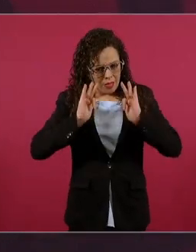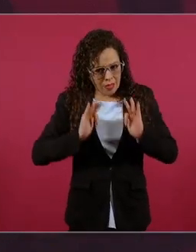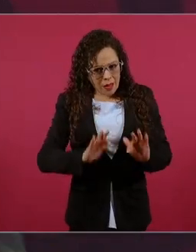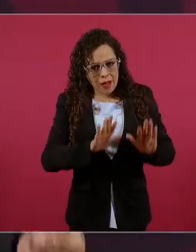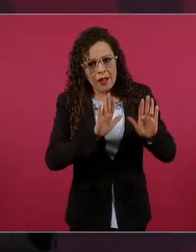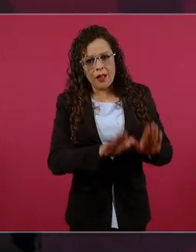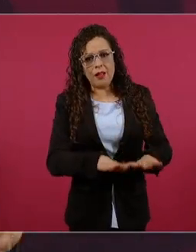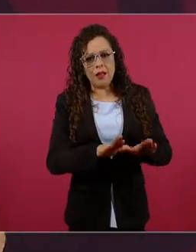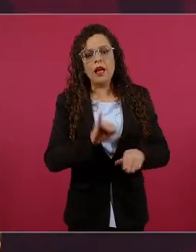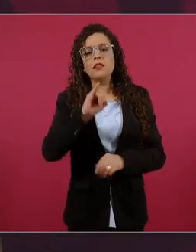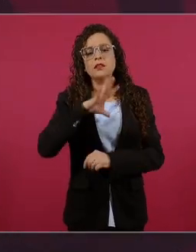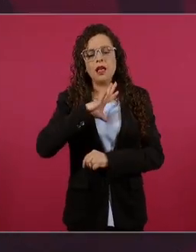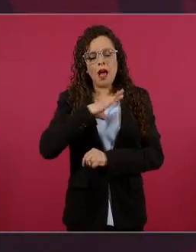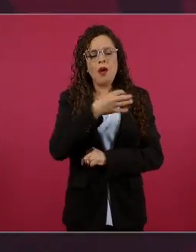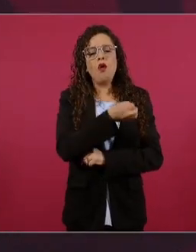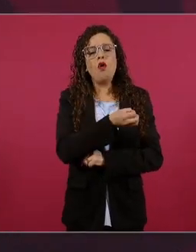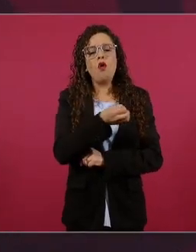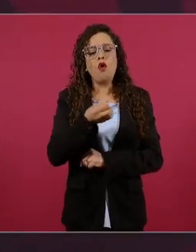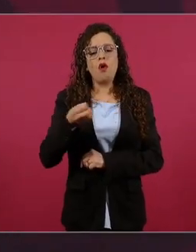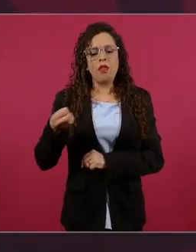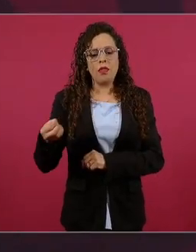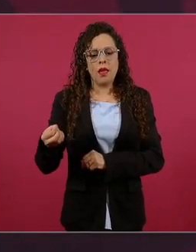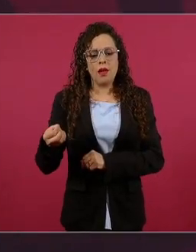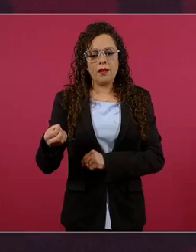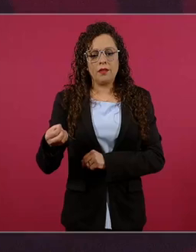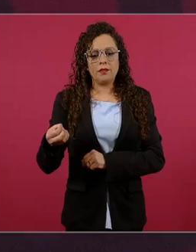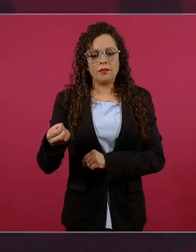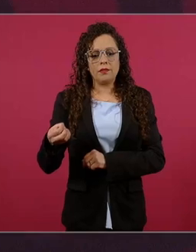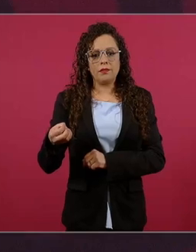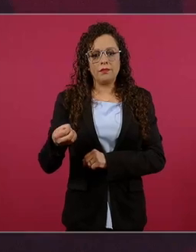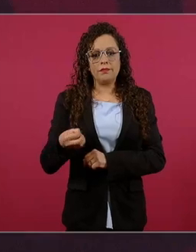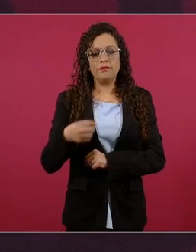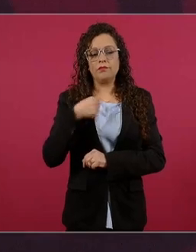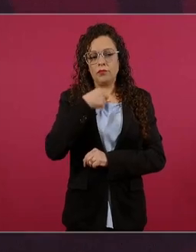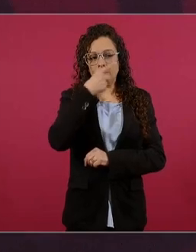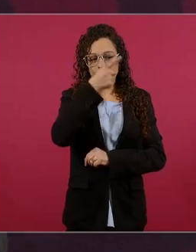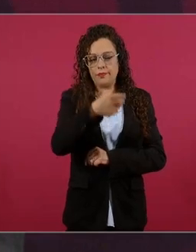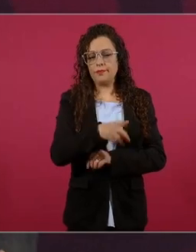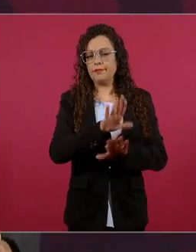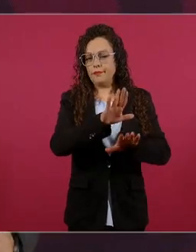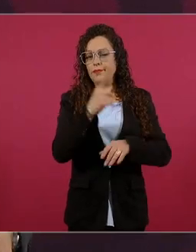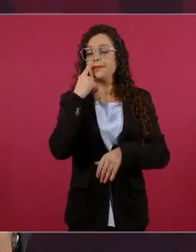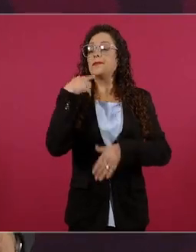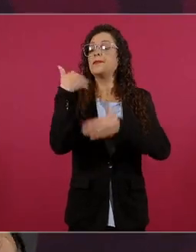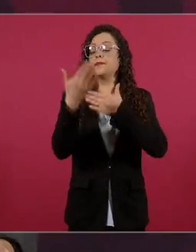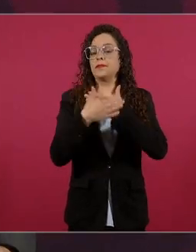te aseguro que van a haber menos delitos.